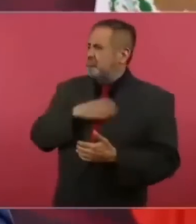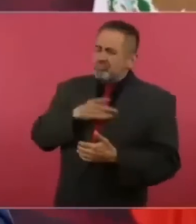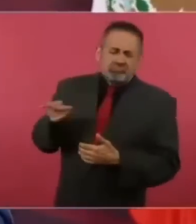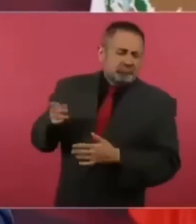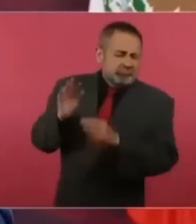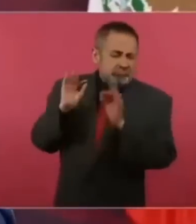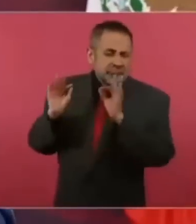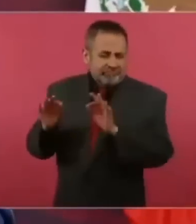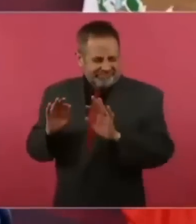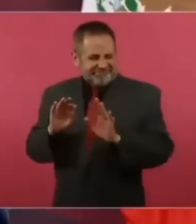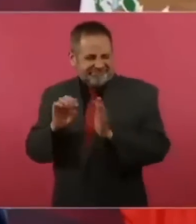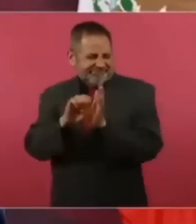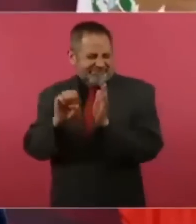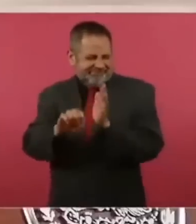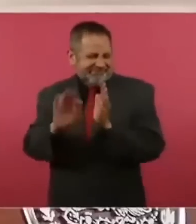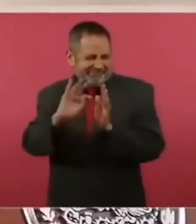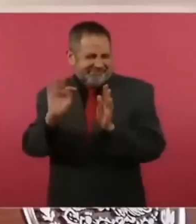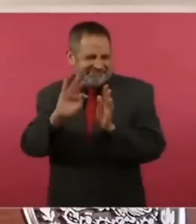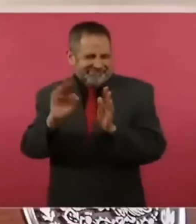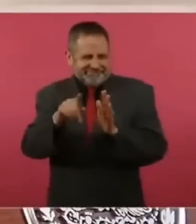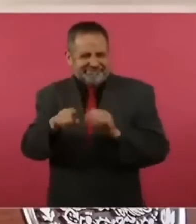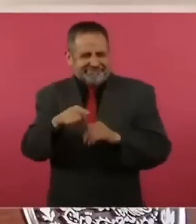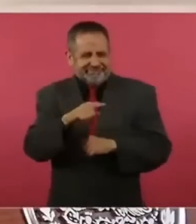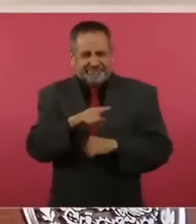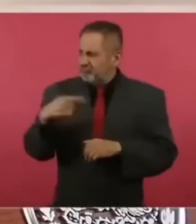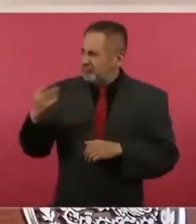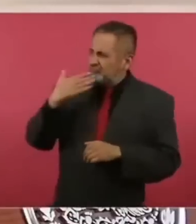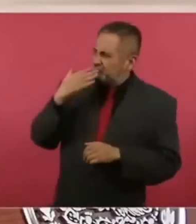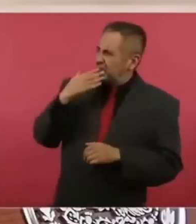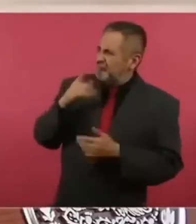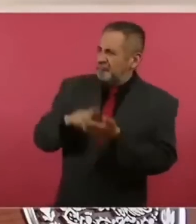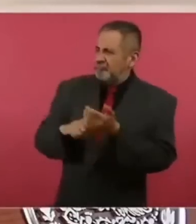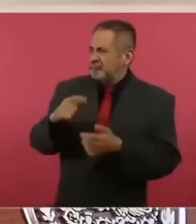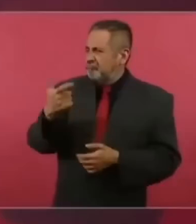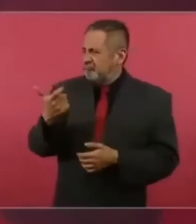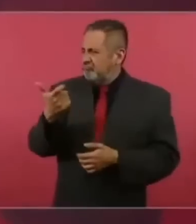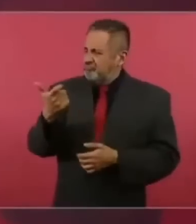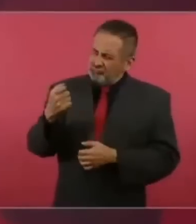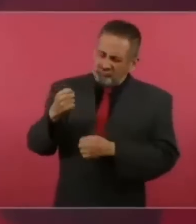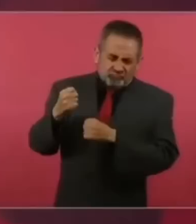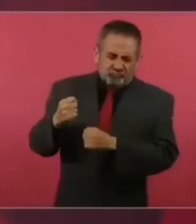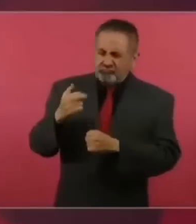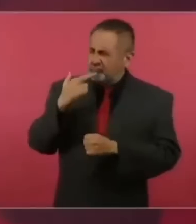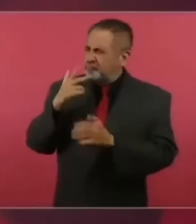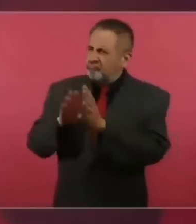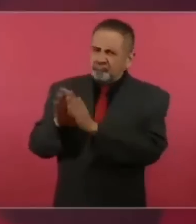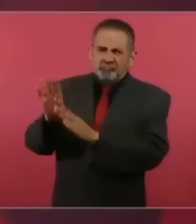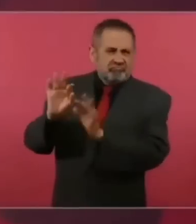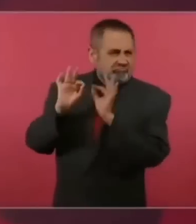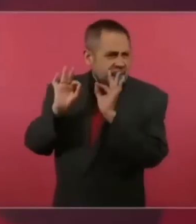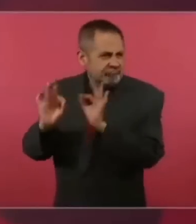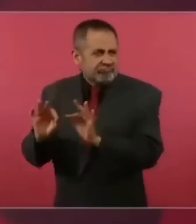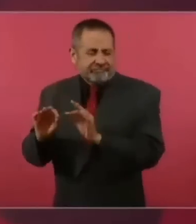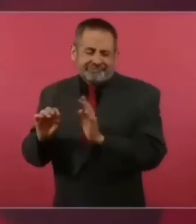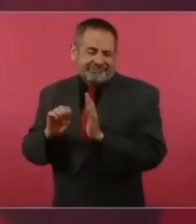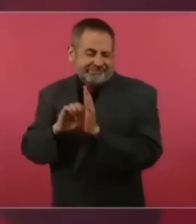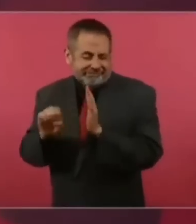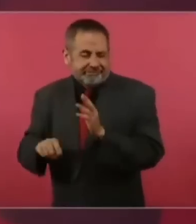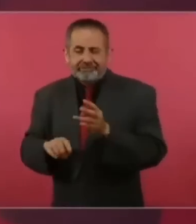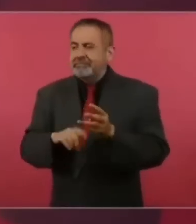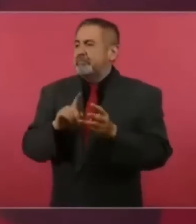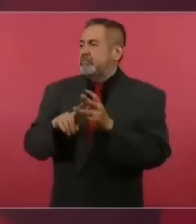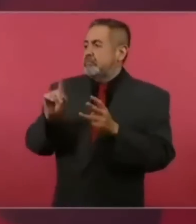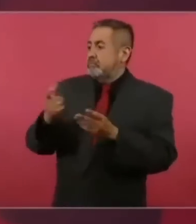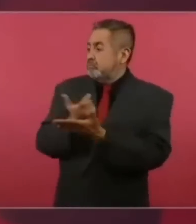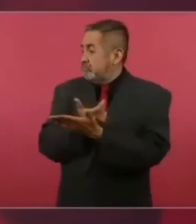el que se esté fortaleciendo el peso, Qué bien que aumenten